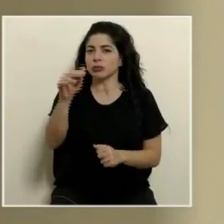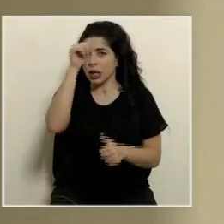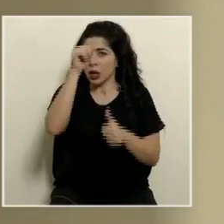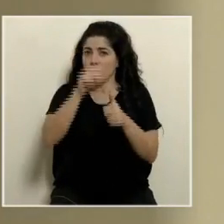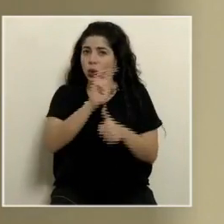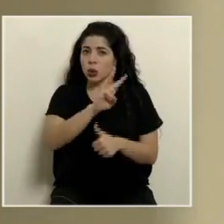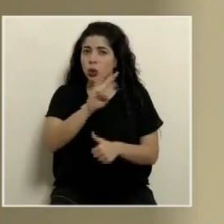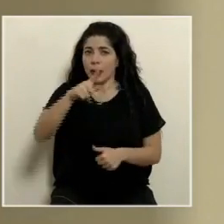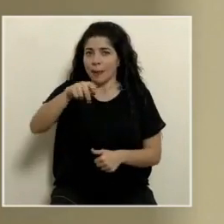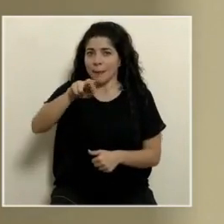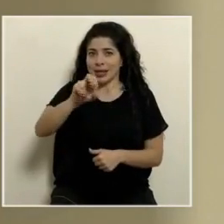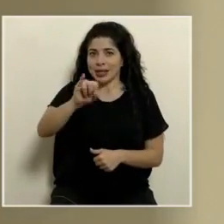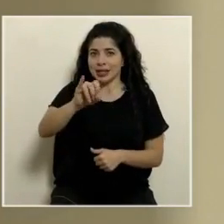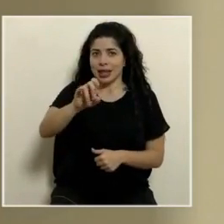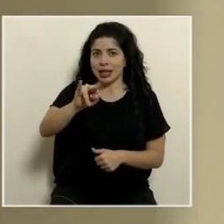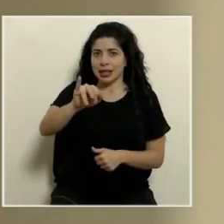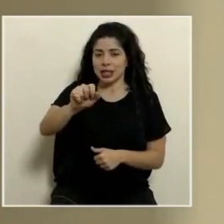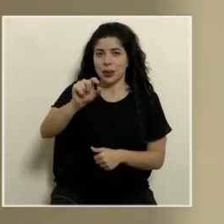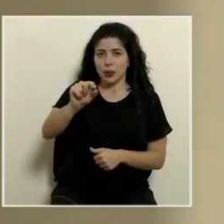sitio